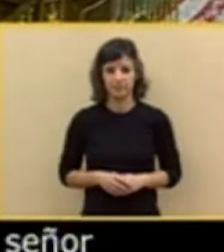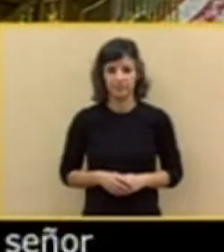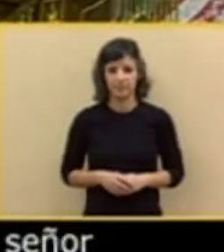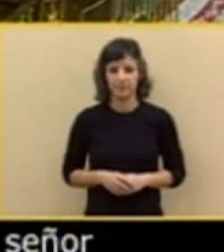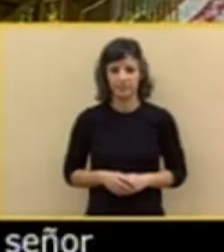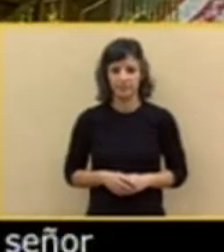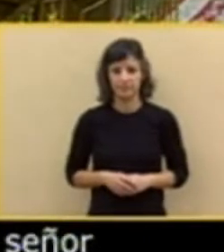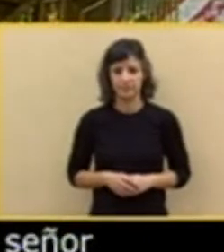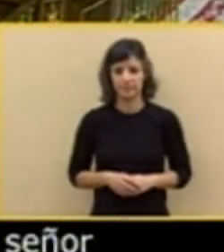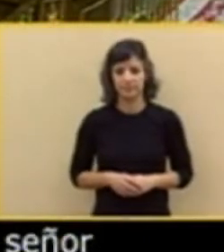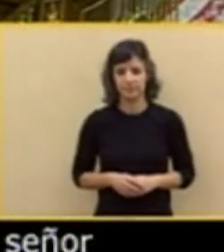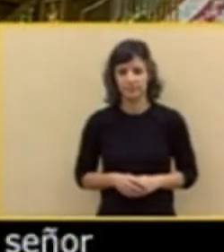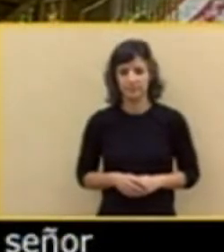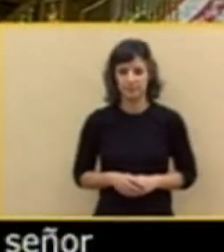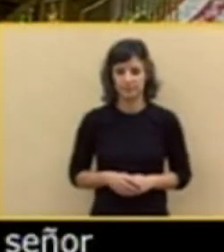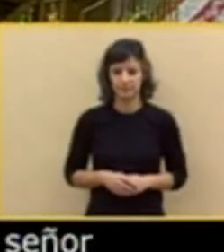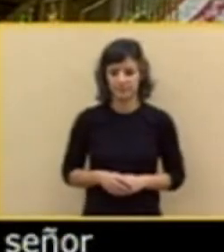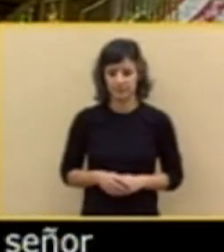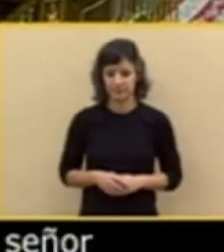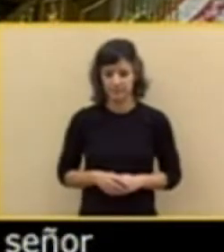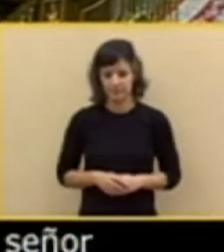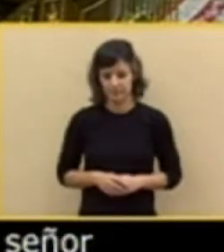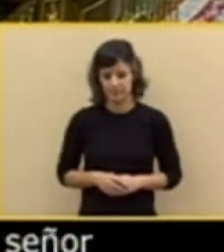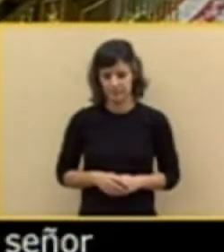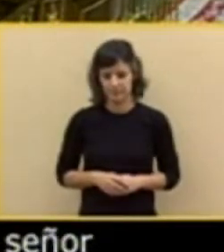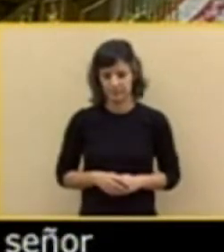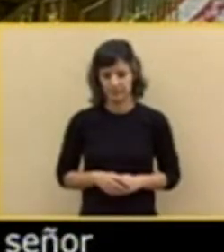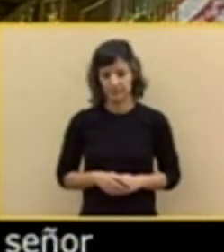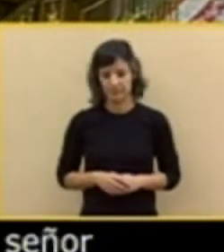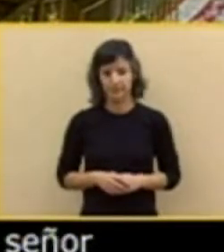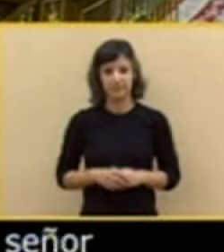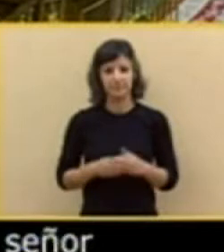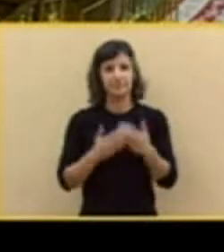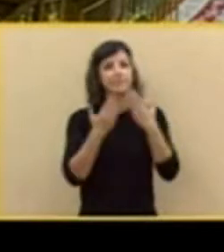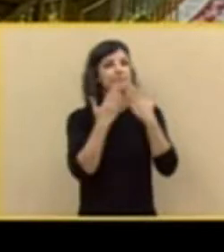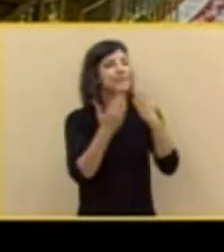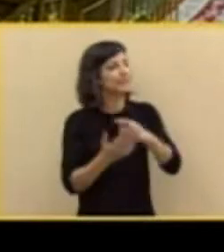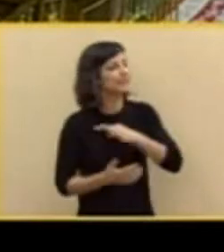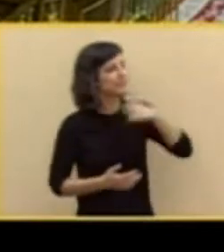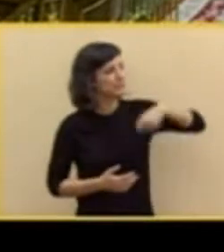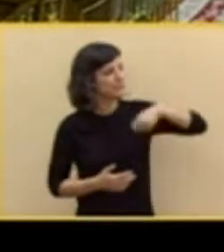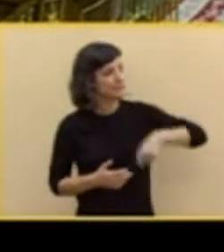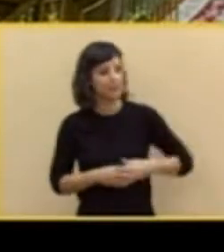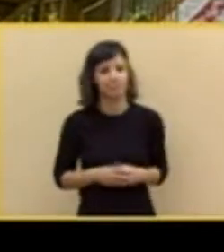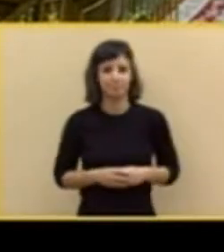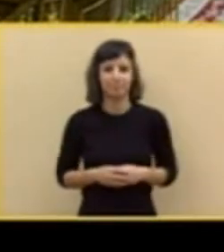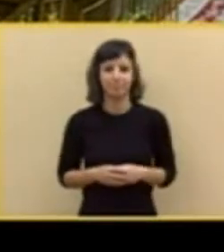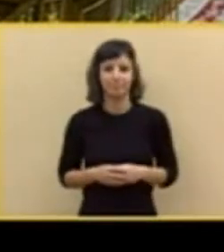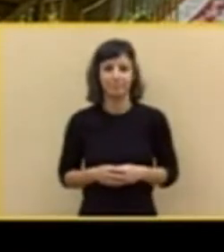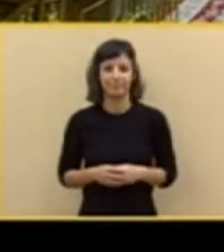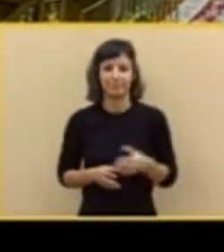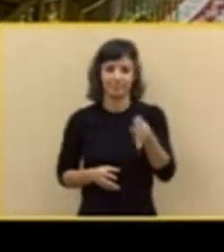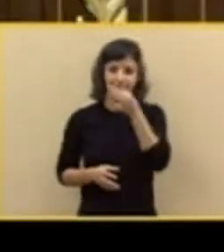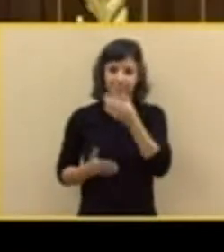me viene a hablar de soro, de no sé qué, que ojo, que a lo mejor puede tener razón en cosas, pero